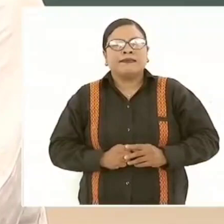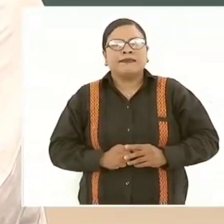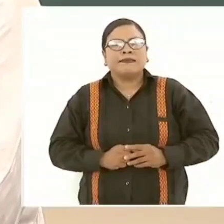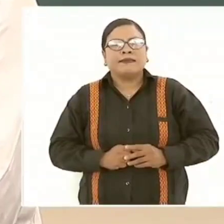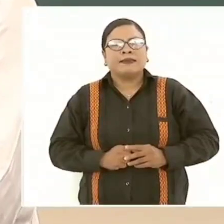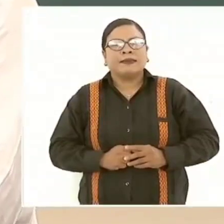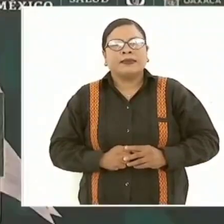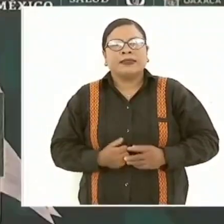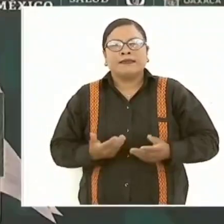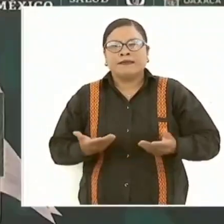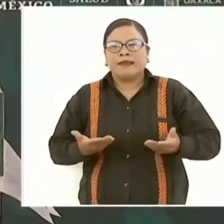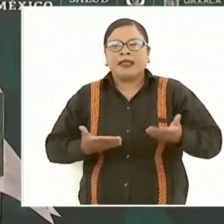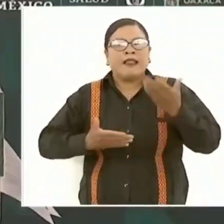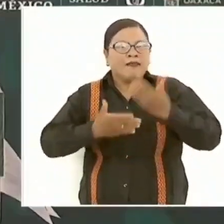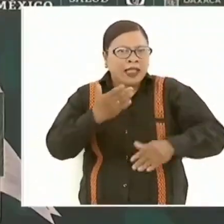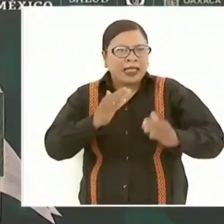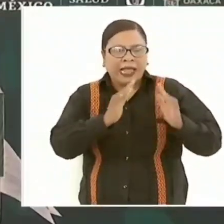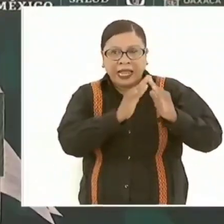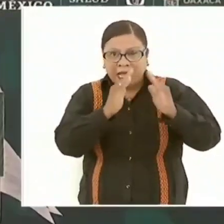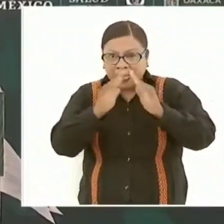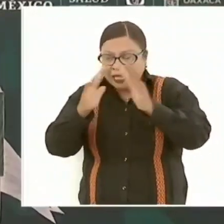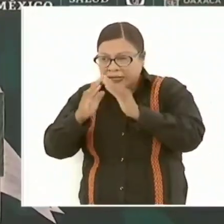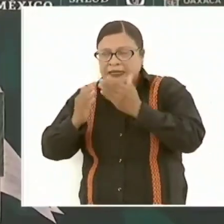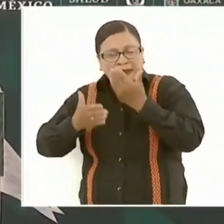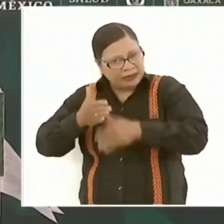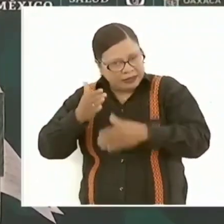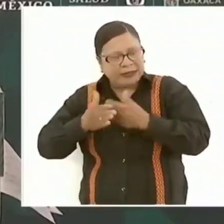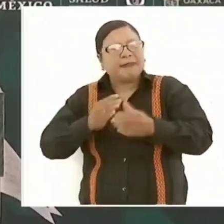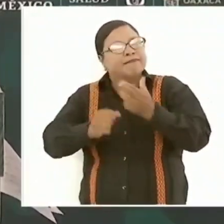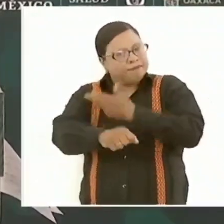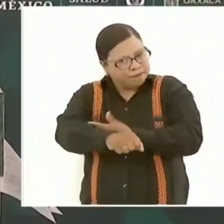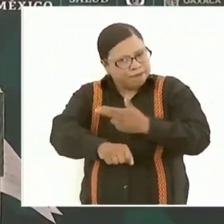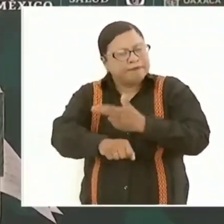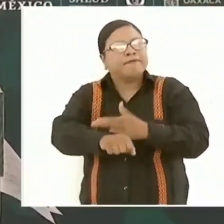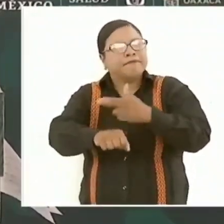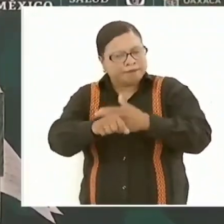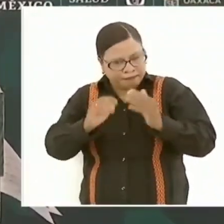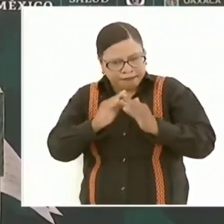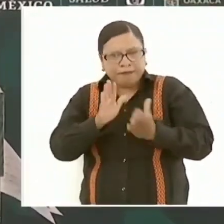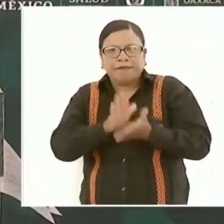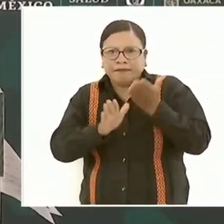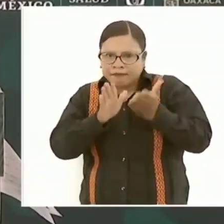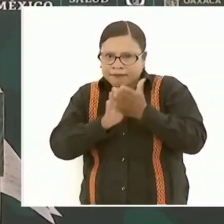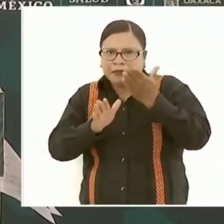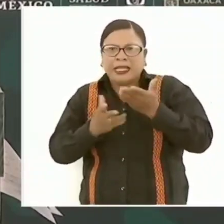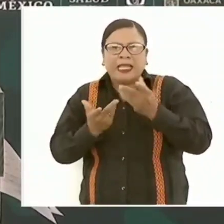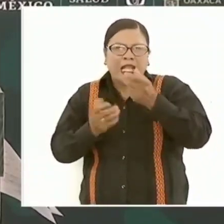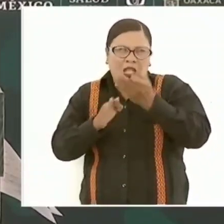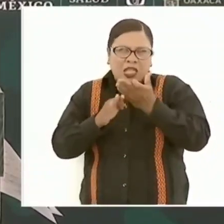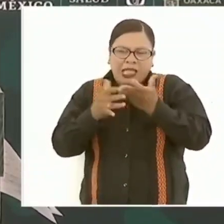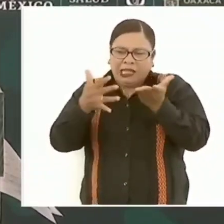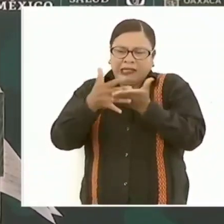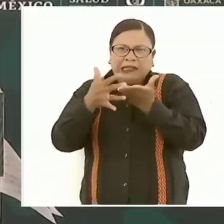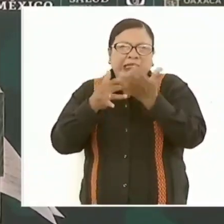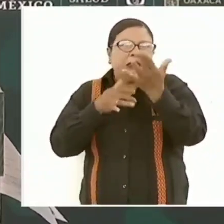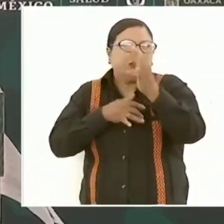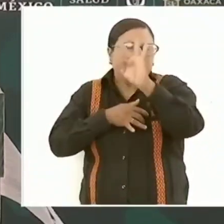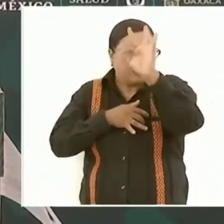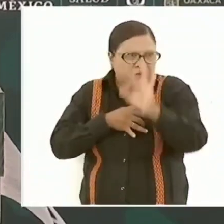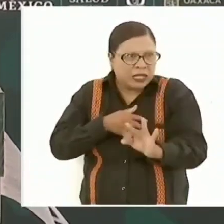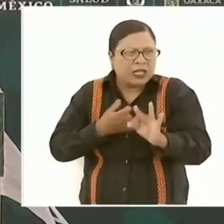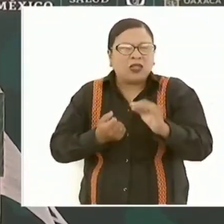Ya hemos avanzado en vivienda, también vamos a seguir avanzando, llevamos el 50% en